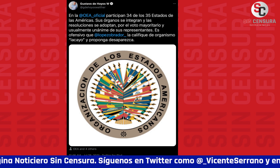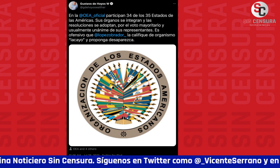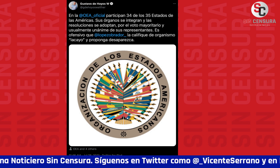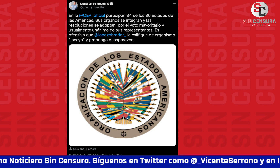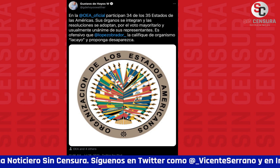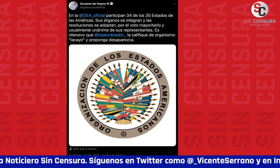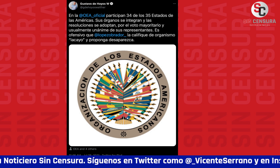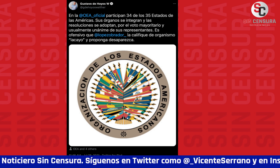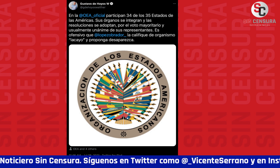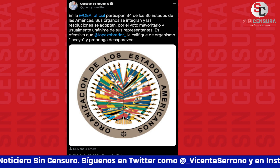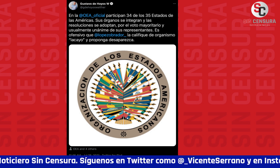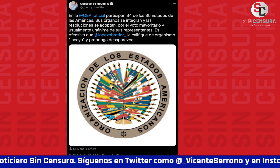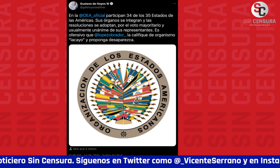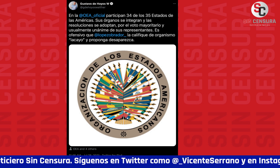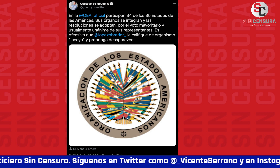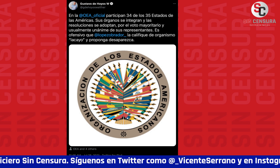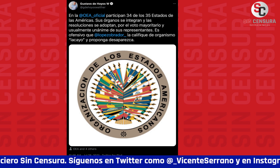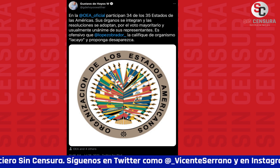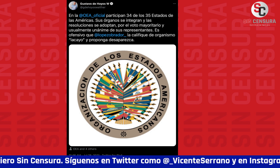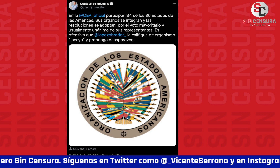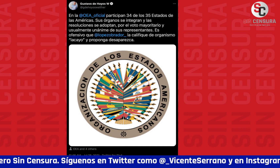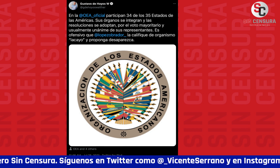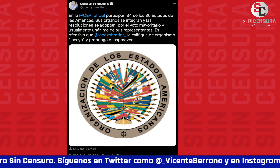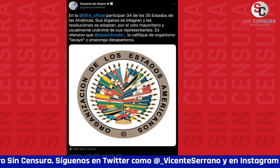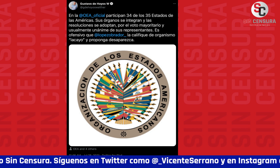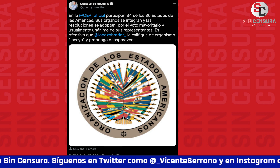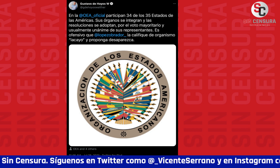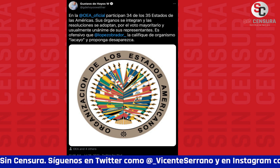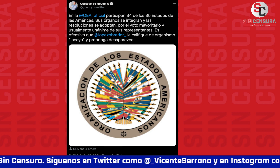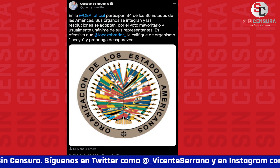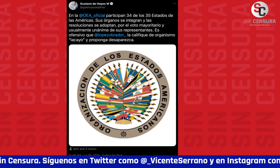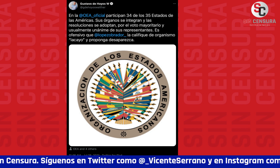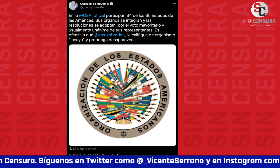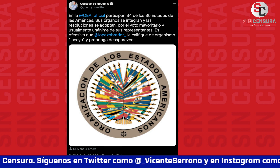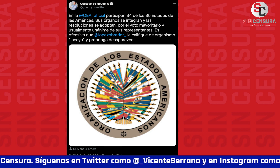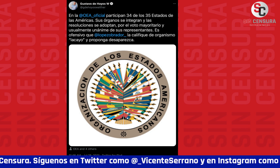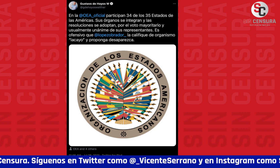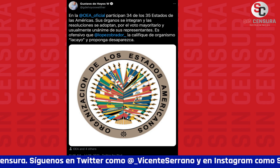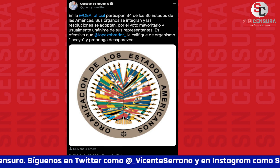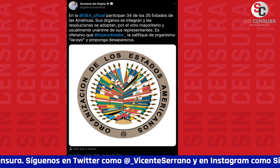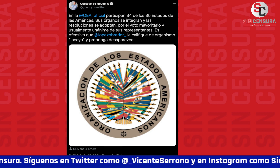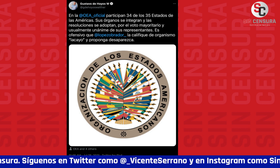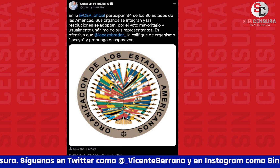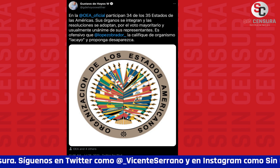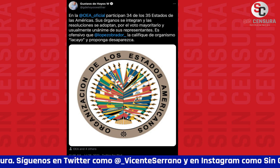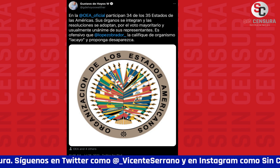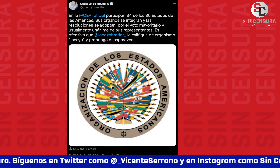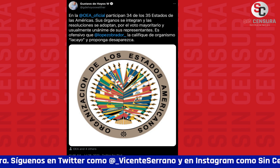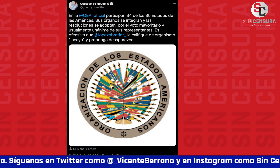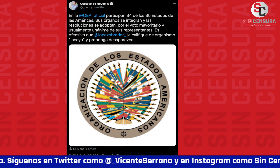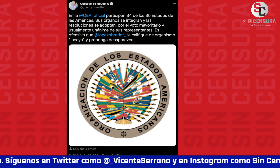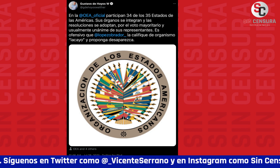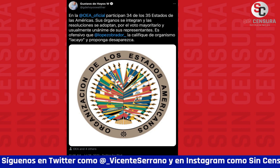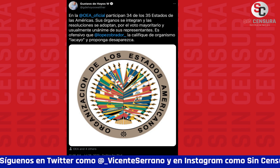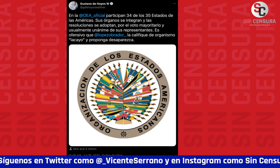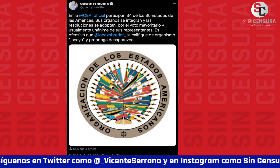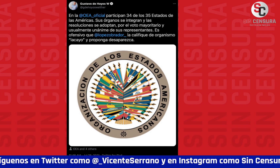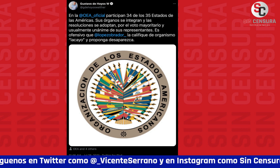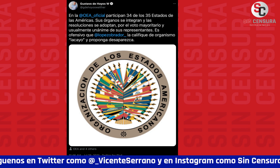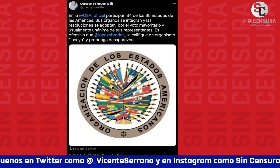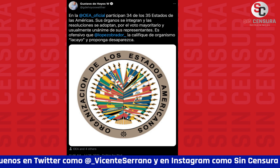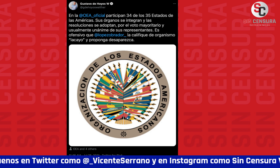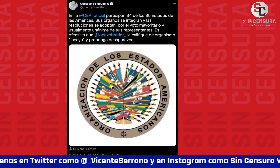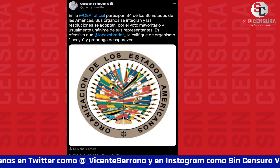usualmente unánime de sus representantes. Es ofensivo que López Obrador califique de este organismo de lacayo y proponga que desaparezca.